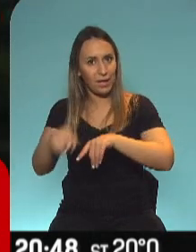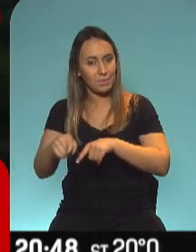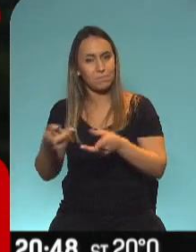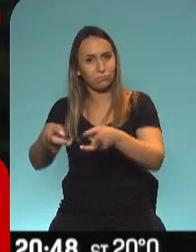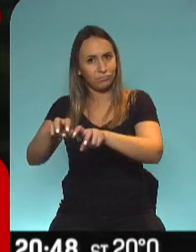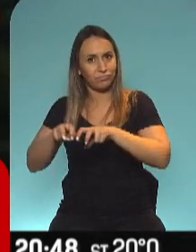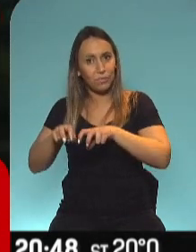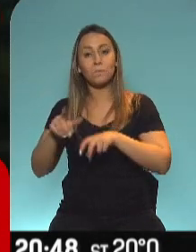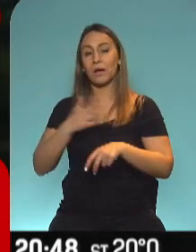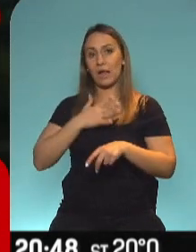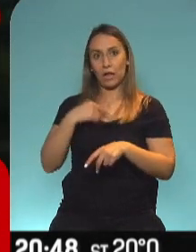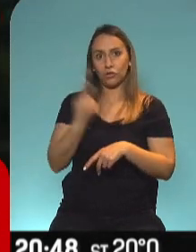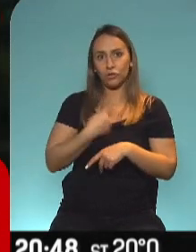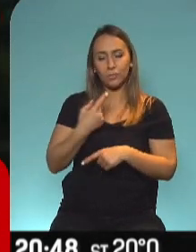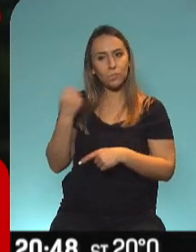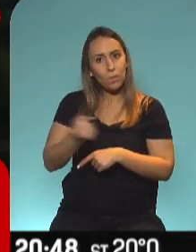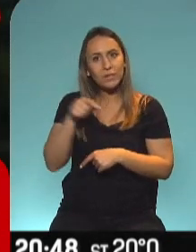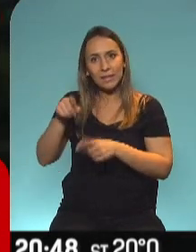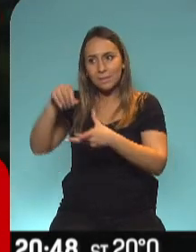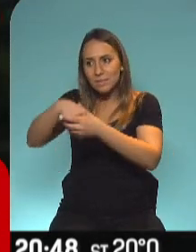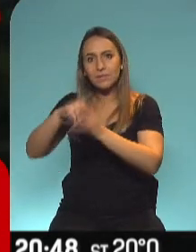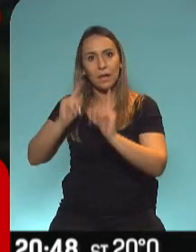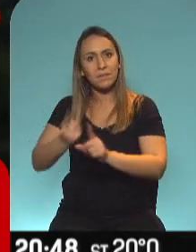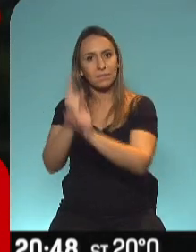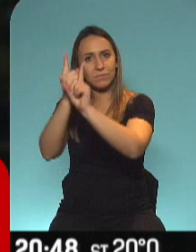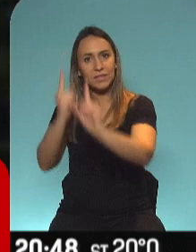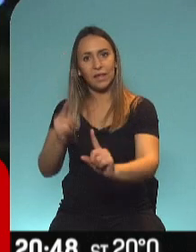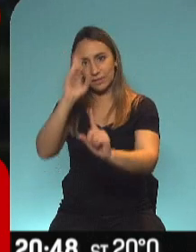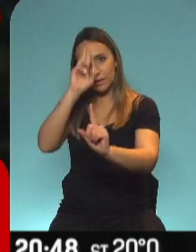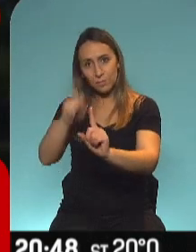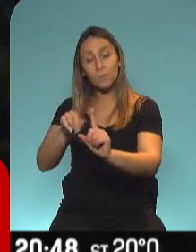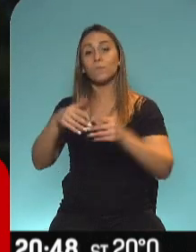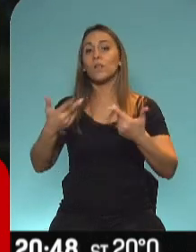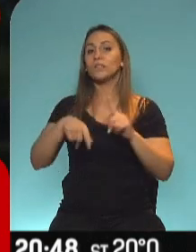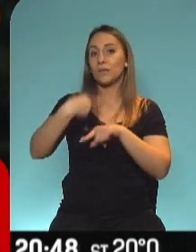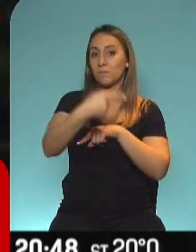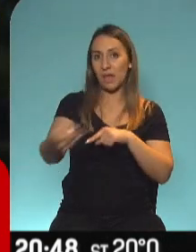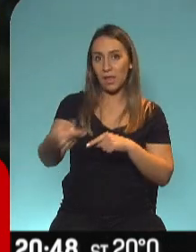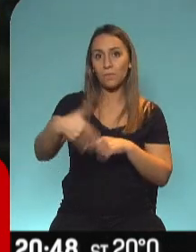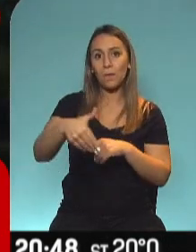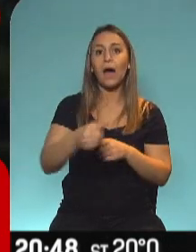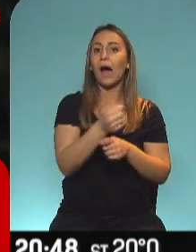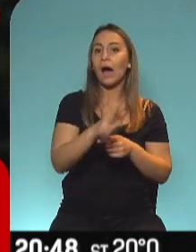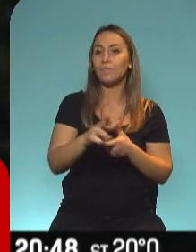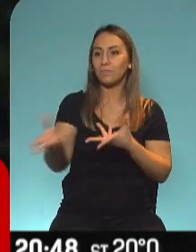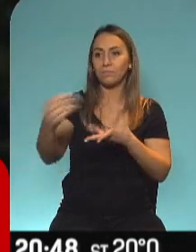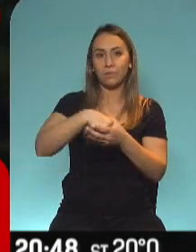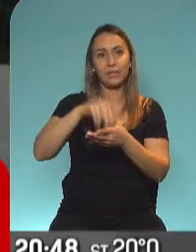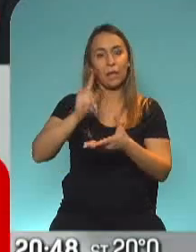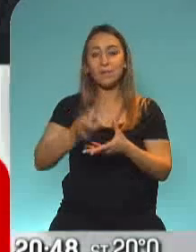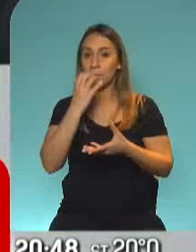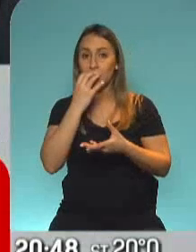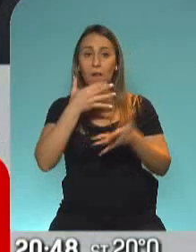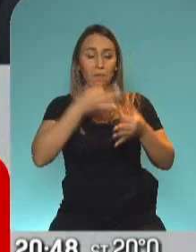importante poder allí mantener el distanciamiento, así que la semana que viene vamos a estar aplicando este nuevo aplicativo, que la verdad ha funcionado muy bien en el